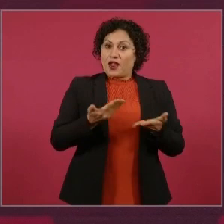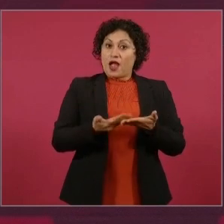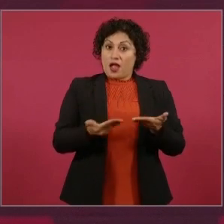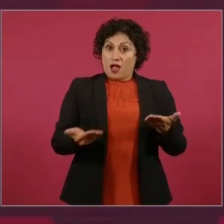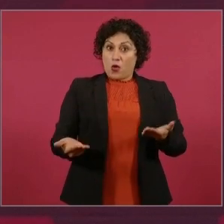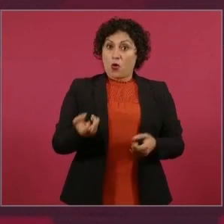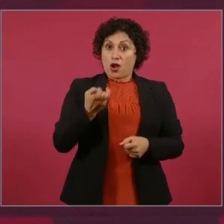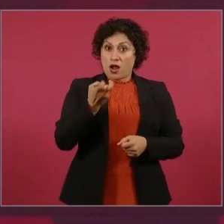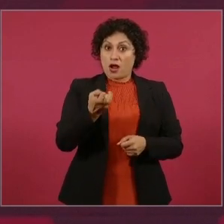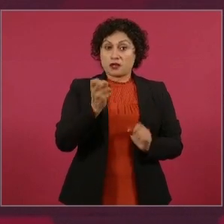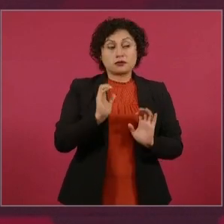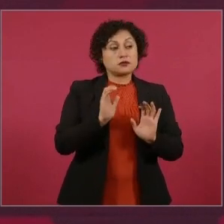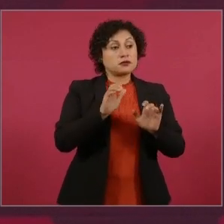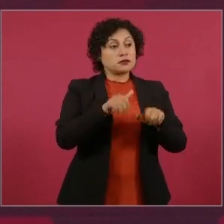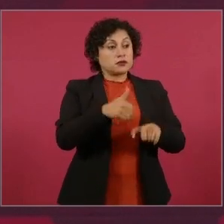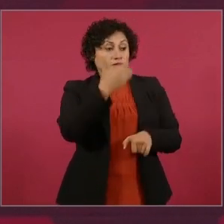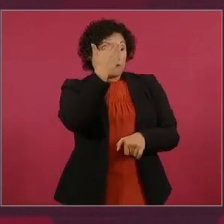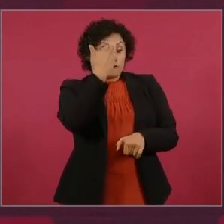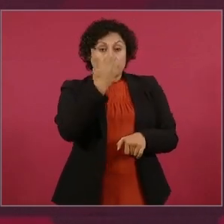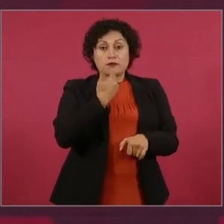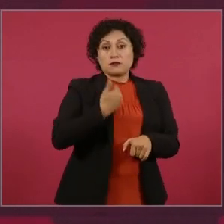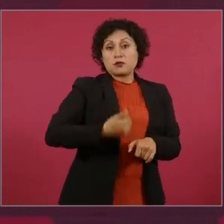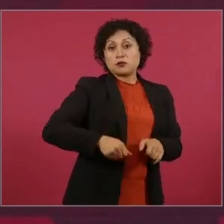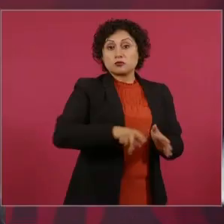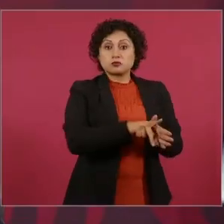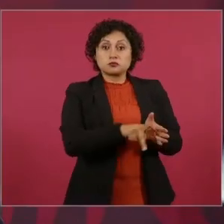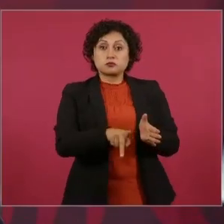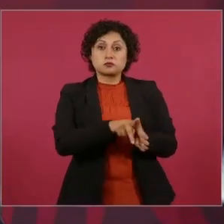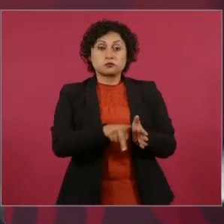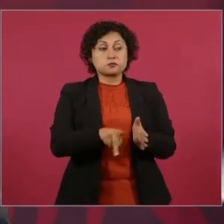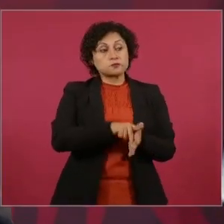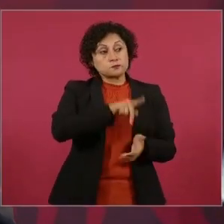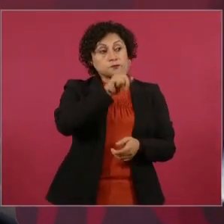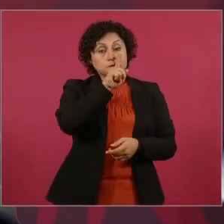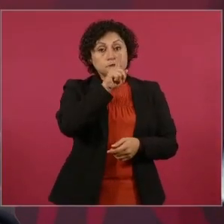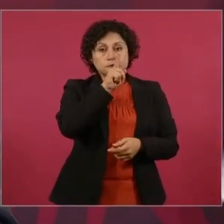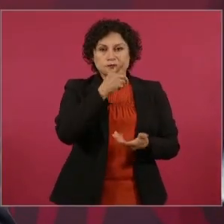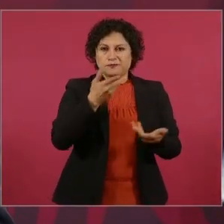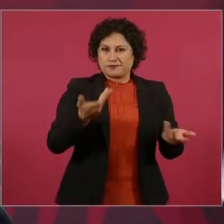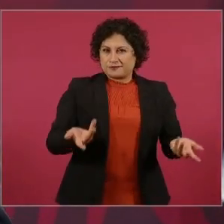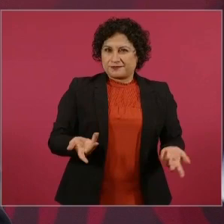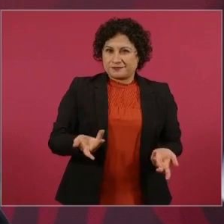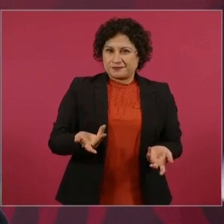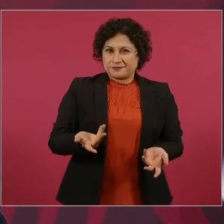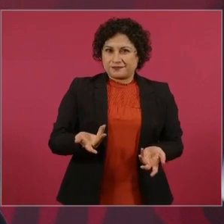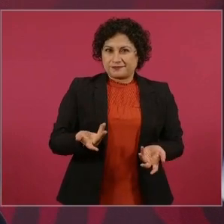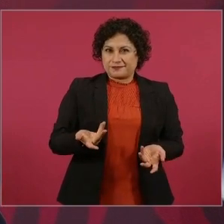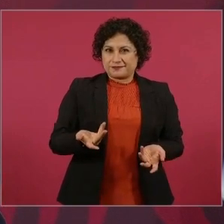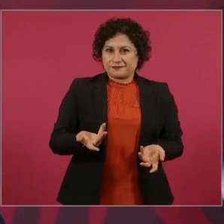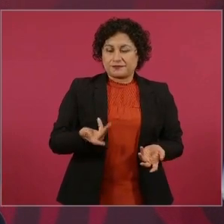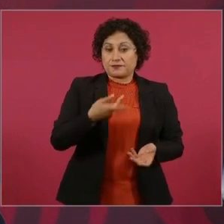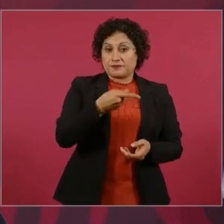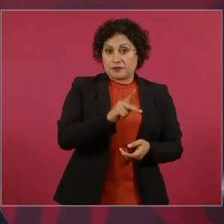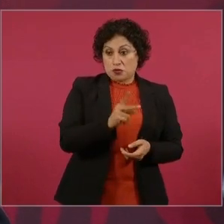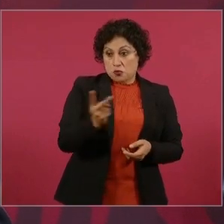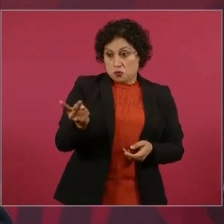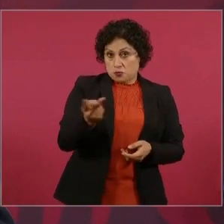nuevo s es lo que se está este dando a